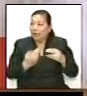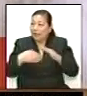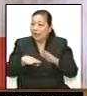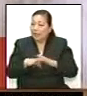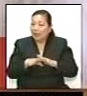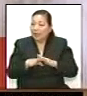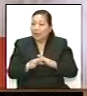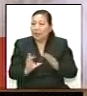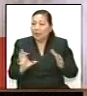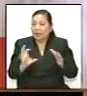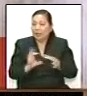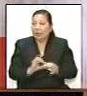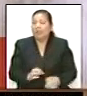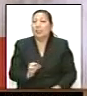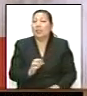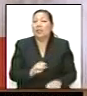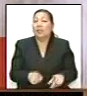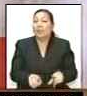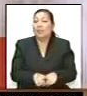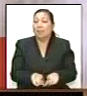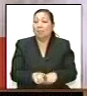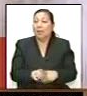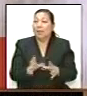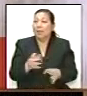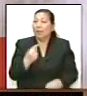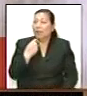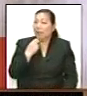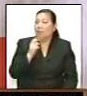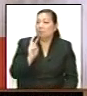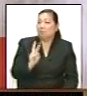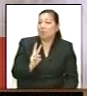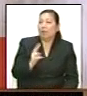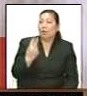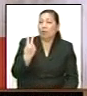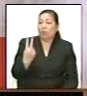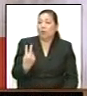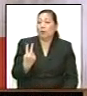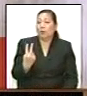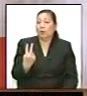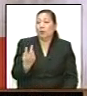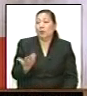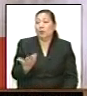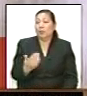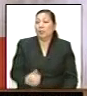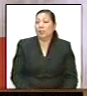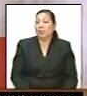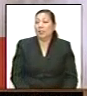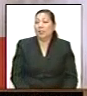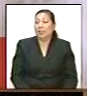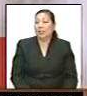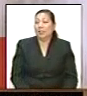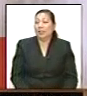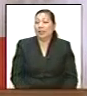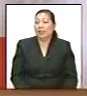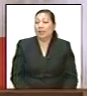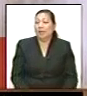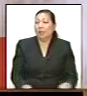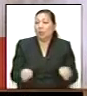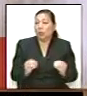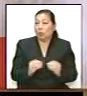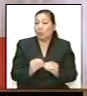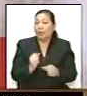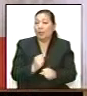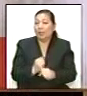de la alianza sino también quisiéramos ver a estos dos digamos segmentos de